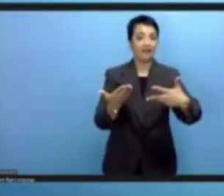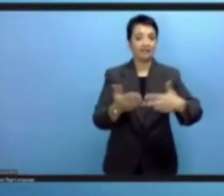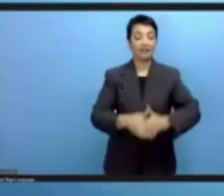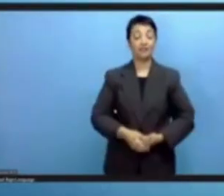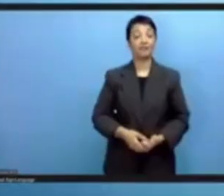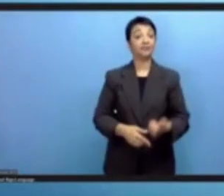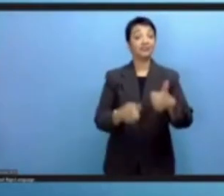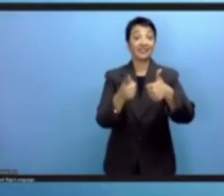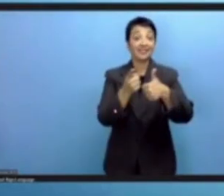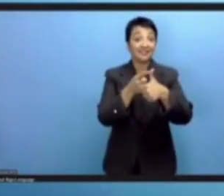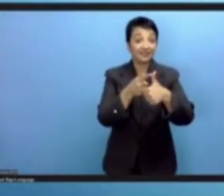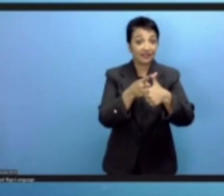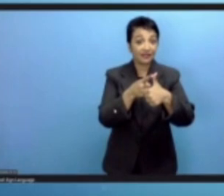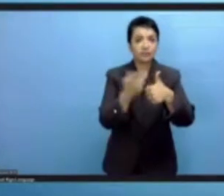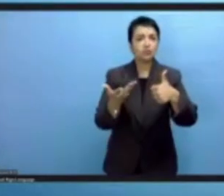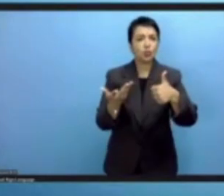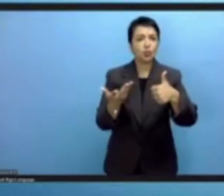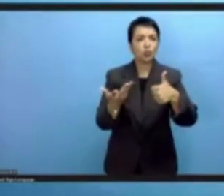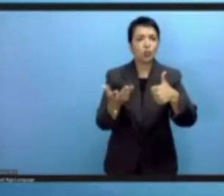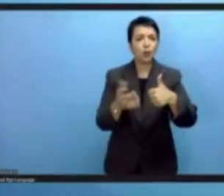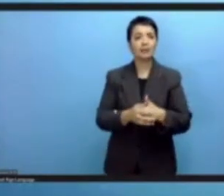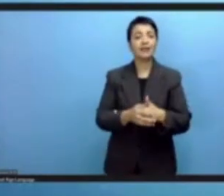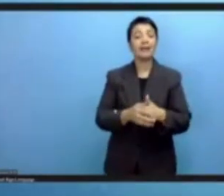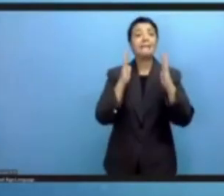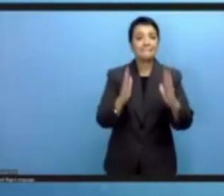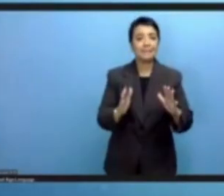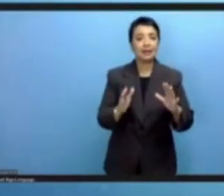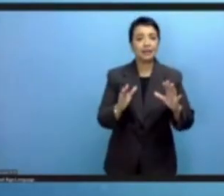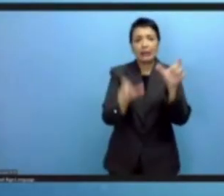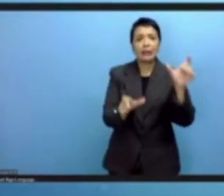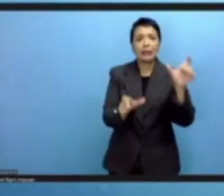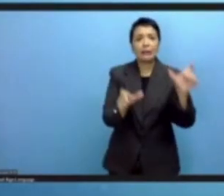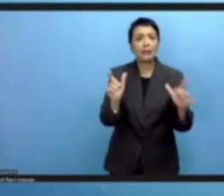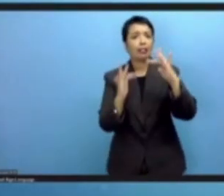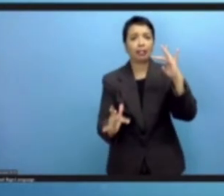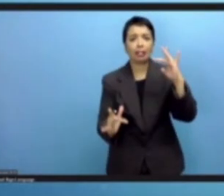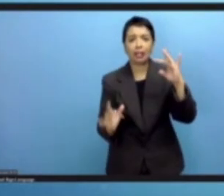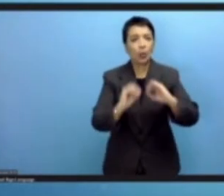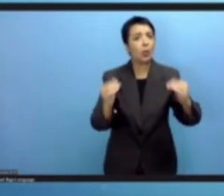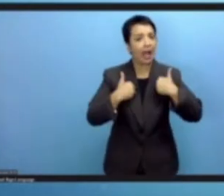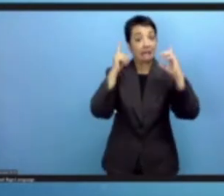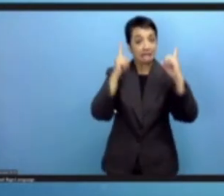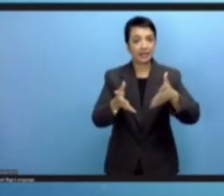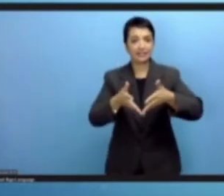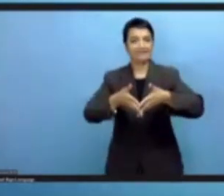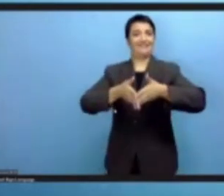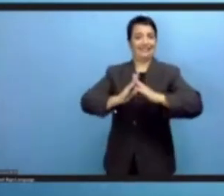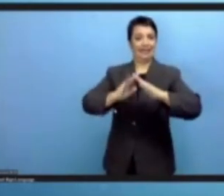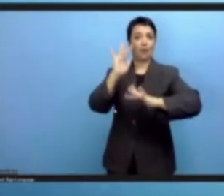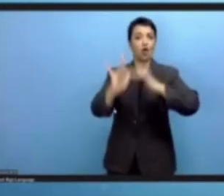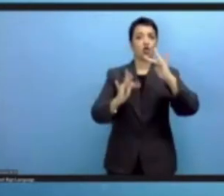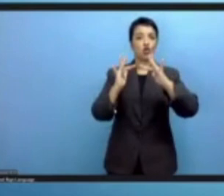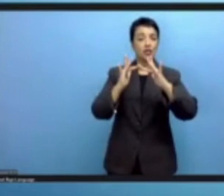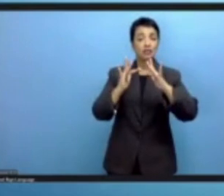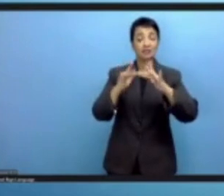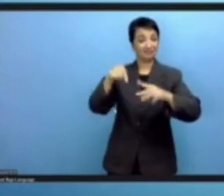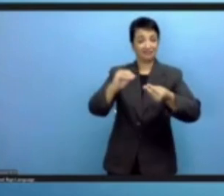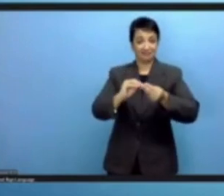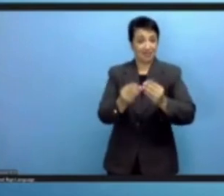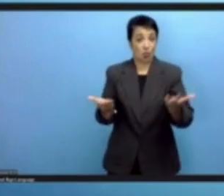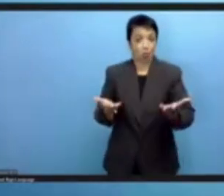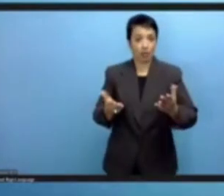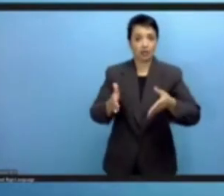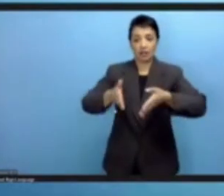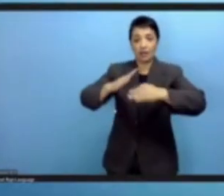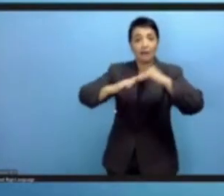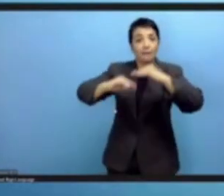uno Conectar a los que no están conectados es el trabajo